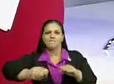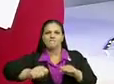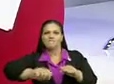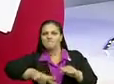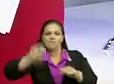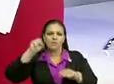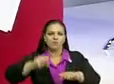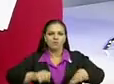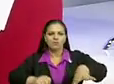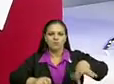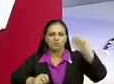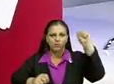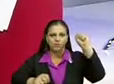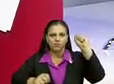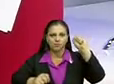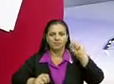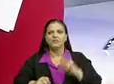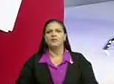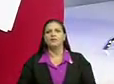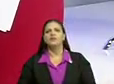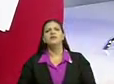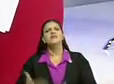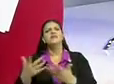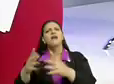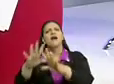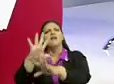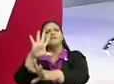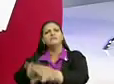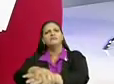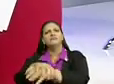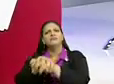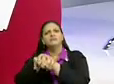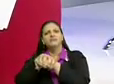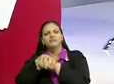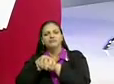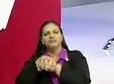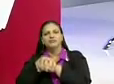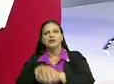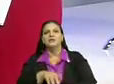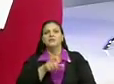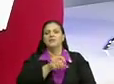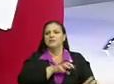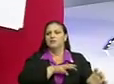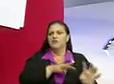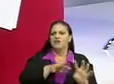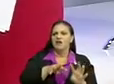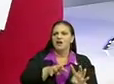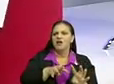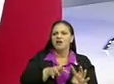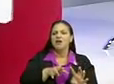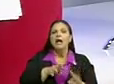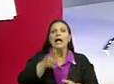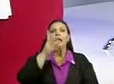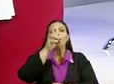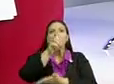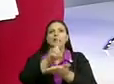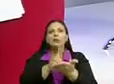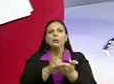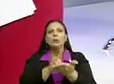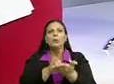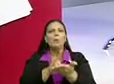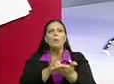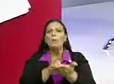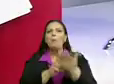robar accesorios en la urbanización Jardines del Salado en Guayaquil. Así lo informó la policía